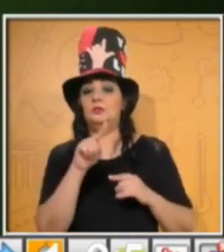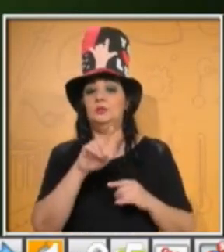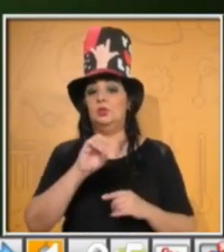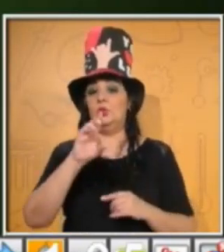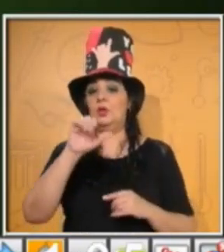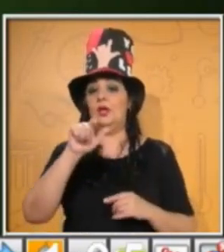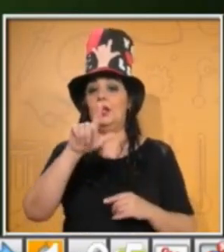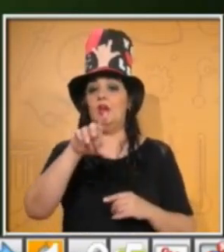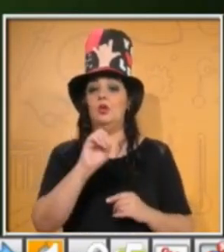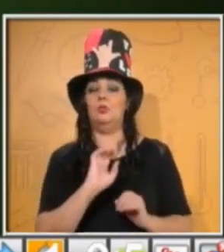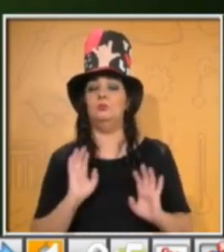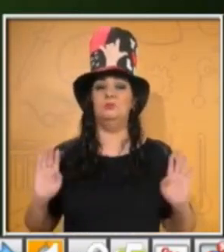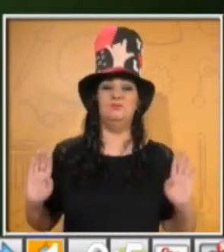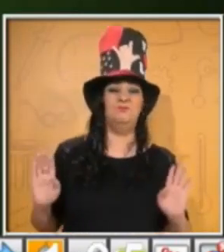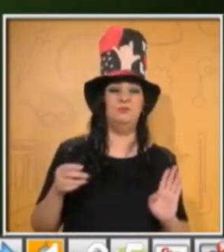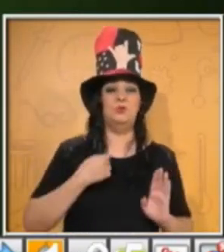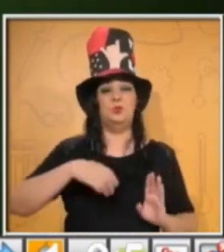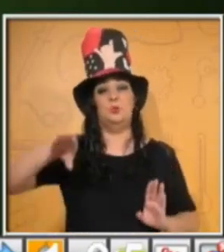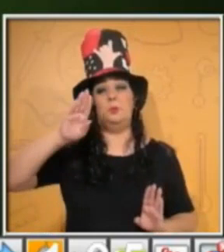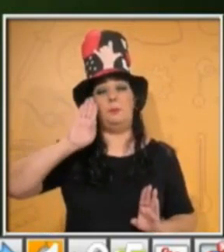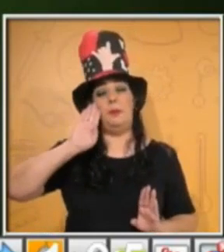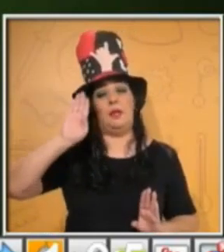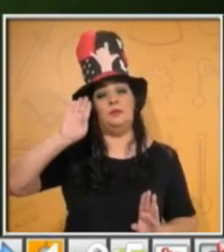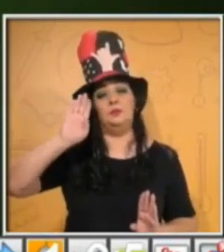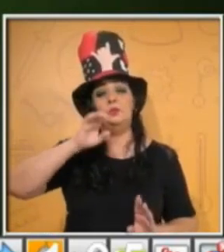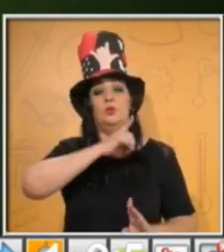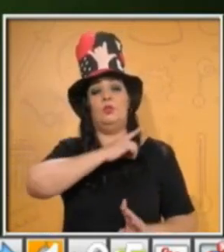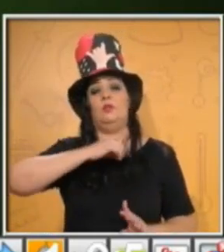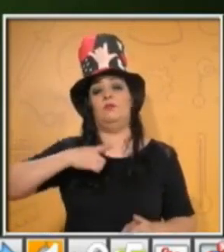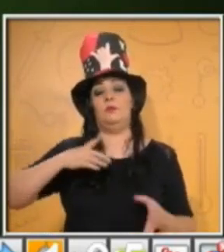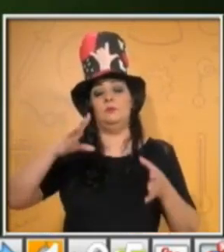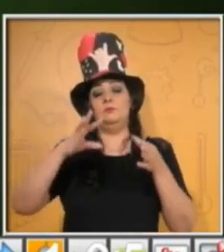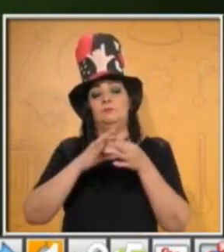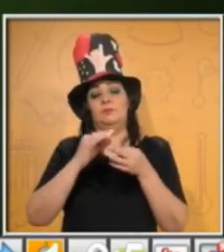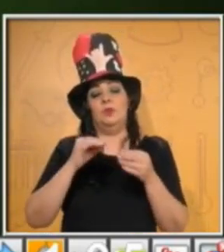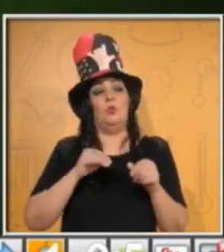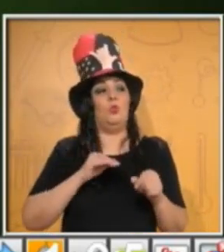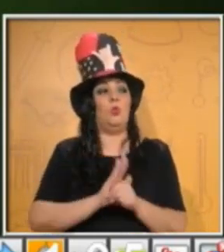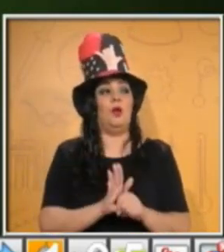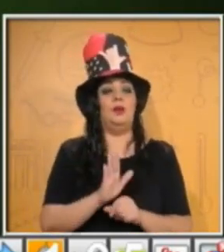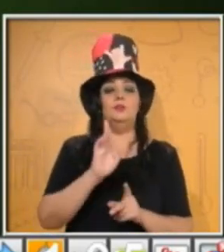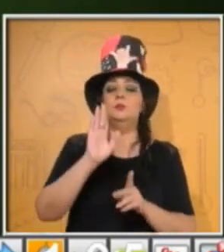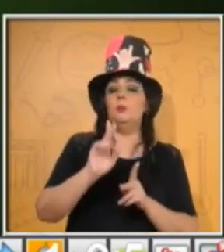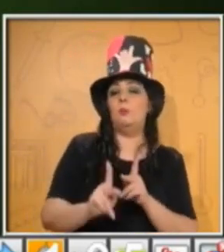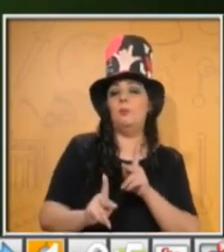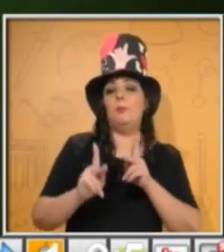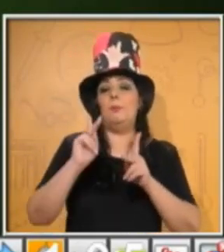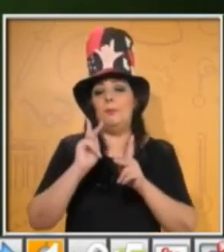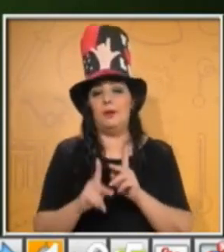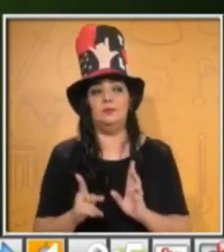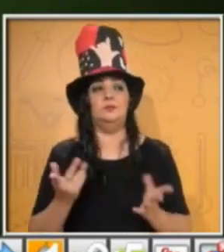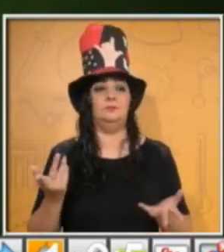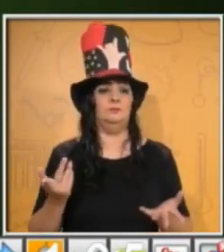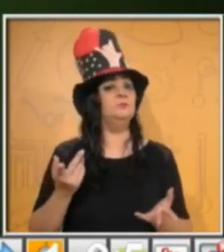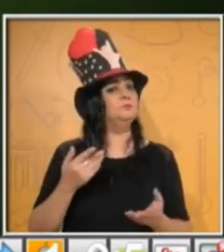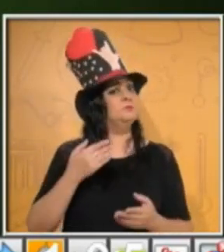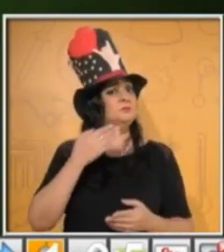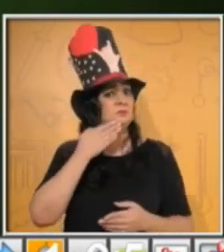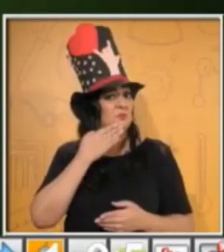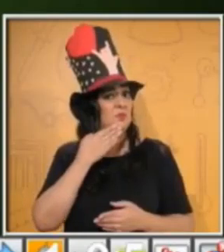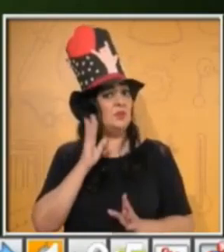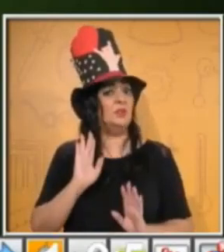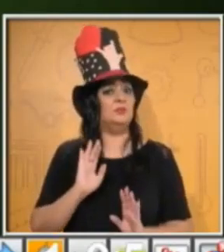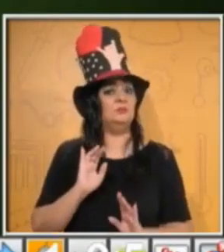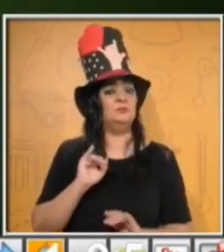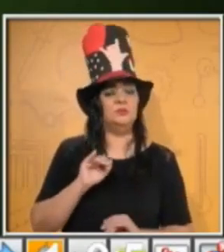Zócalo. Pues yo creo que tendríamos que describir los pasos a seguir. ¿Será esa la manera correcta, maestra?